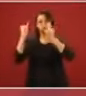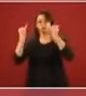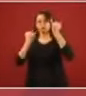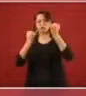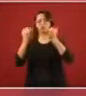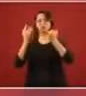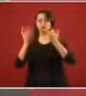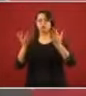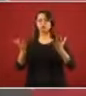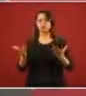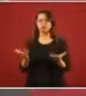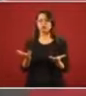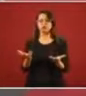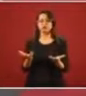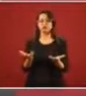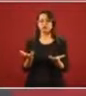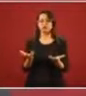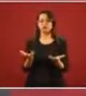nada